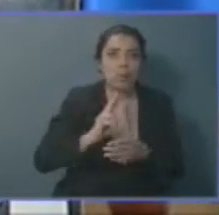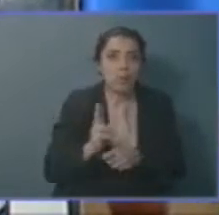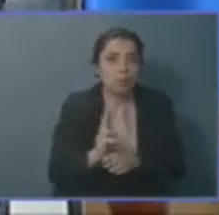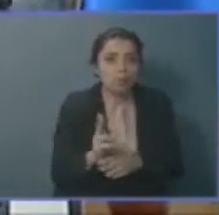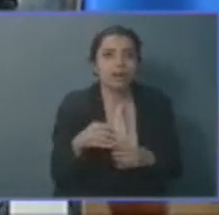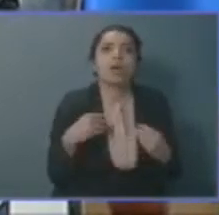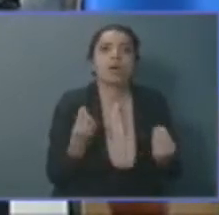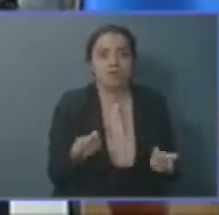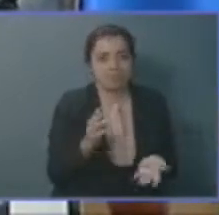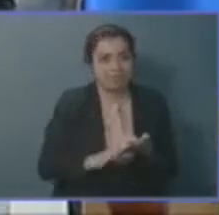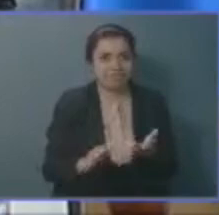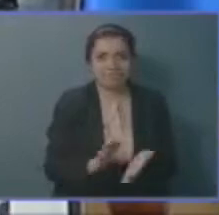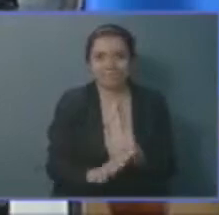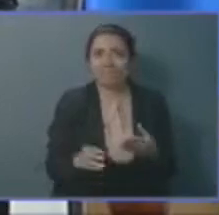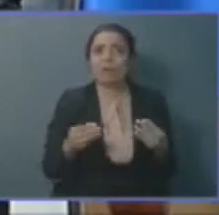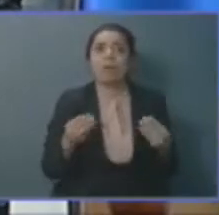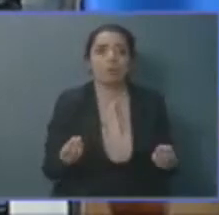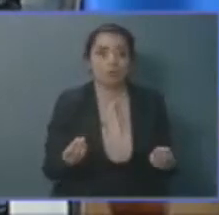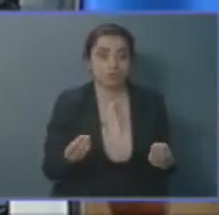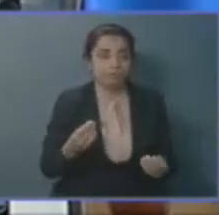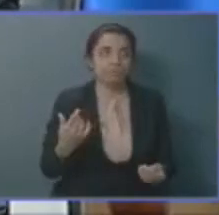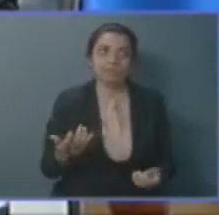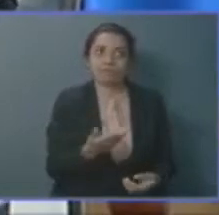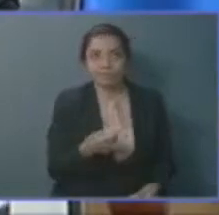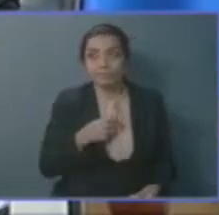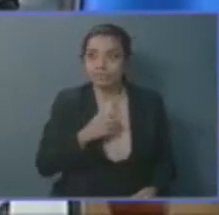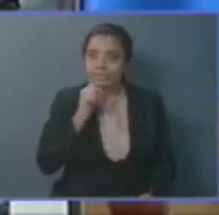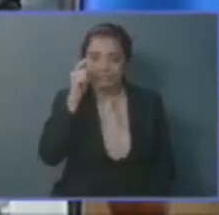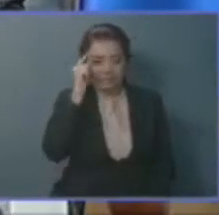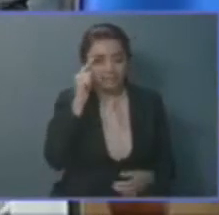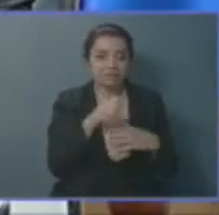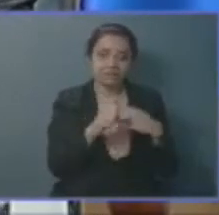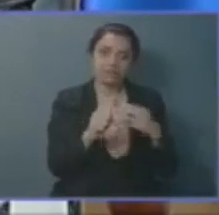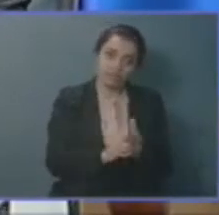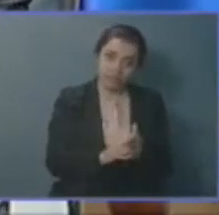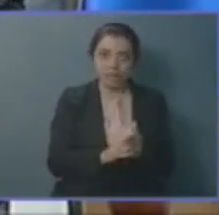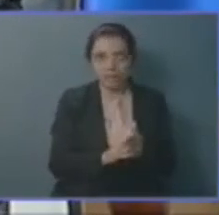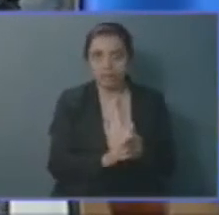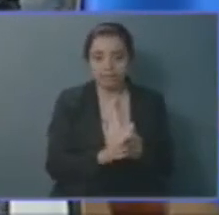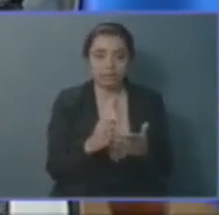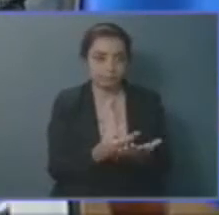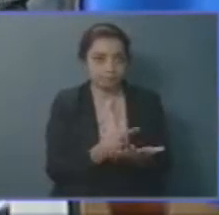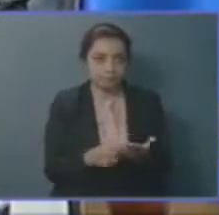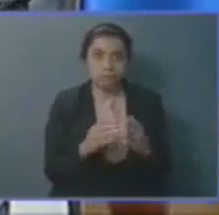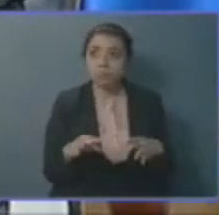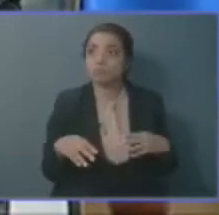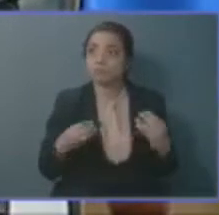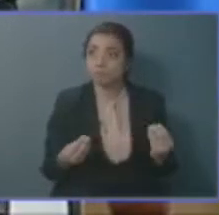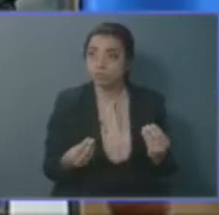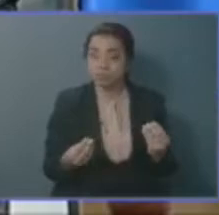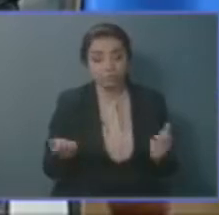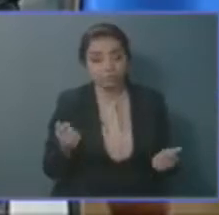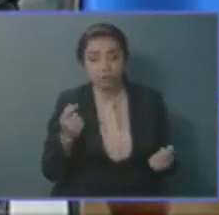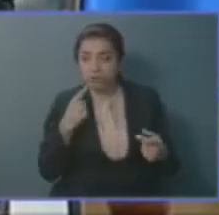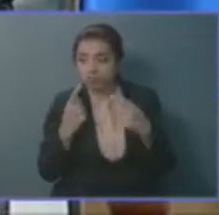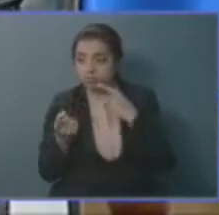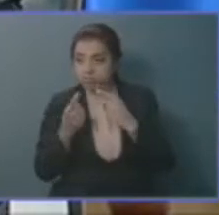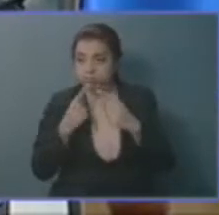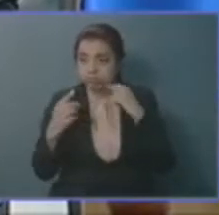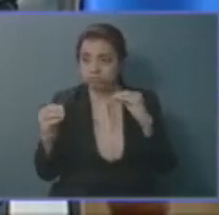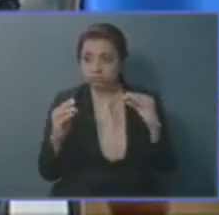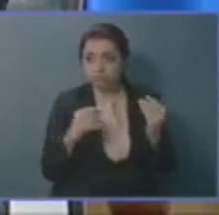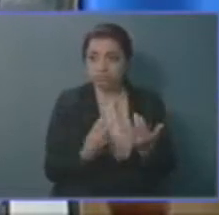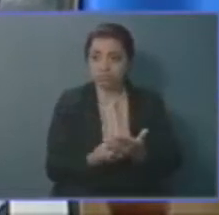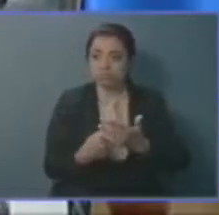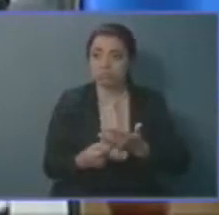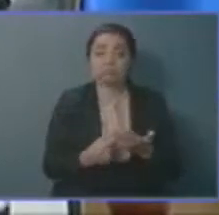¿cómo era posible, decíamos nosotros, en la Asamblea Legislativa, en representación de la Asamblea Legislativa, quienes intervenimos en esa negociación, pero cómo vamos a